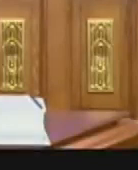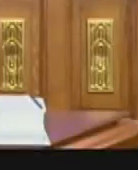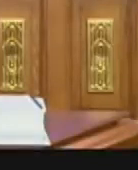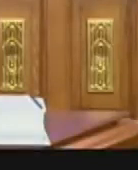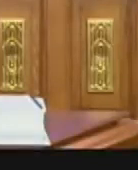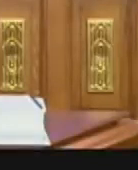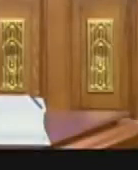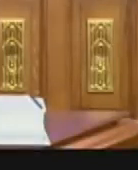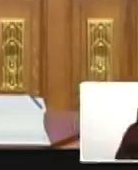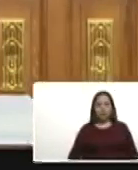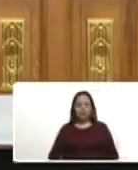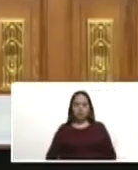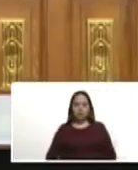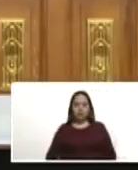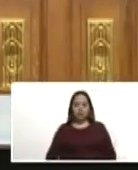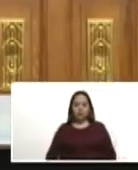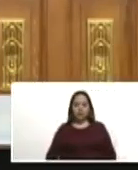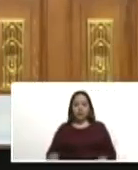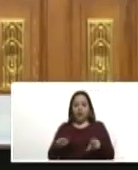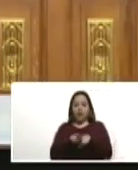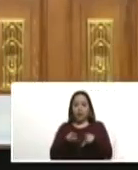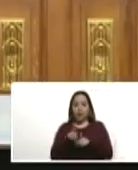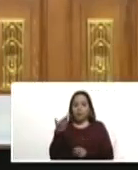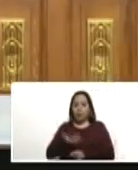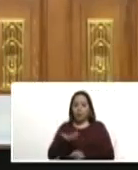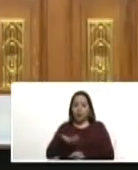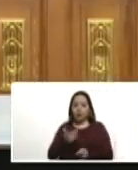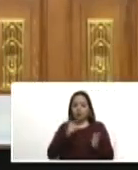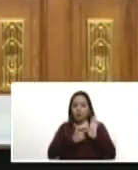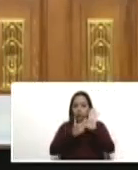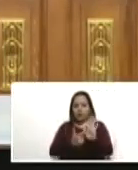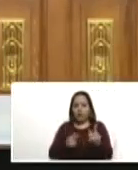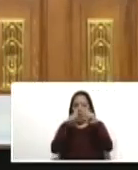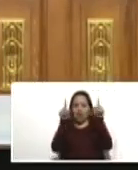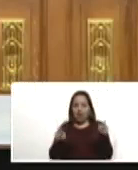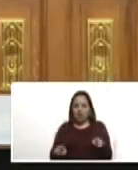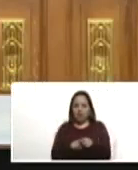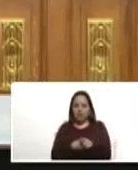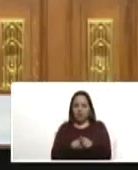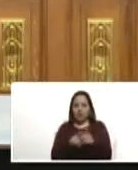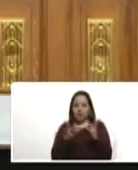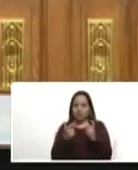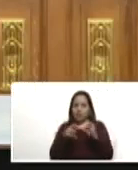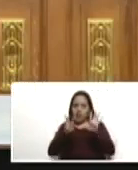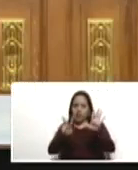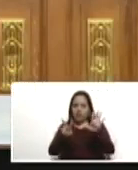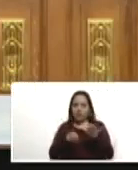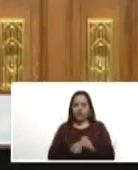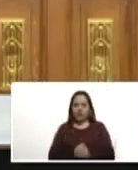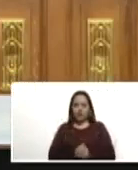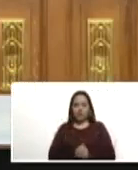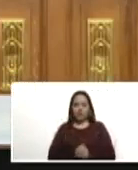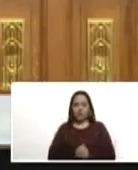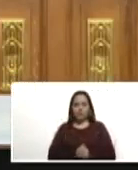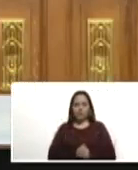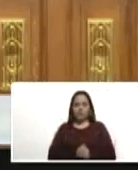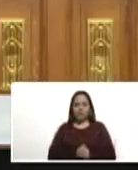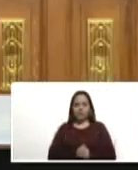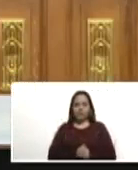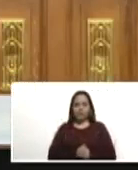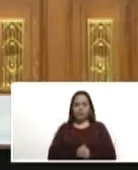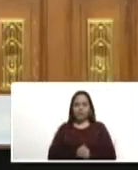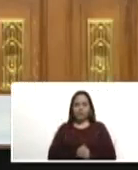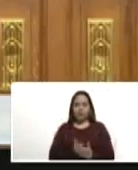clave es la lámina número si la lámina número si un